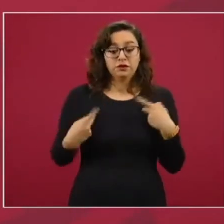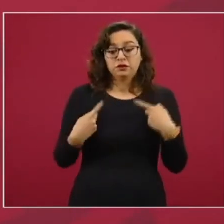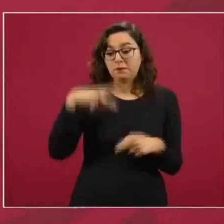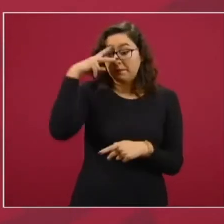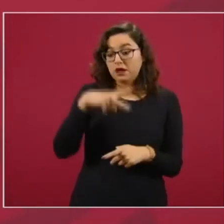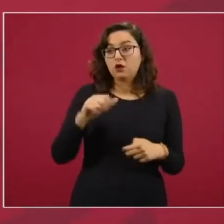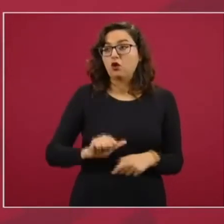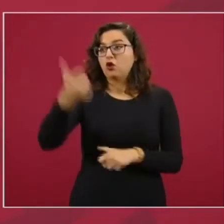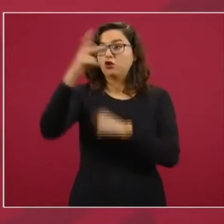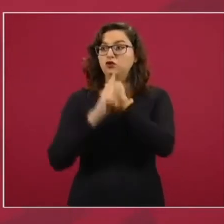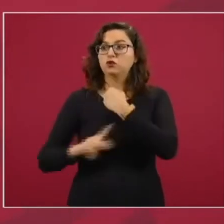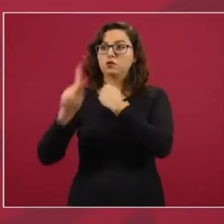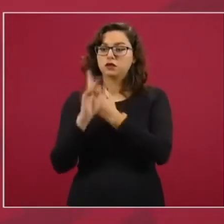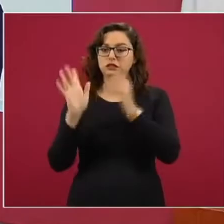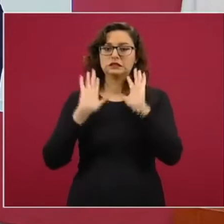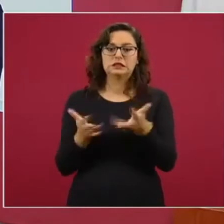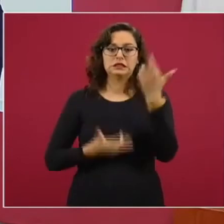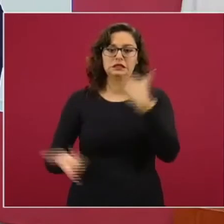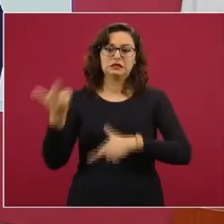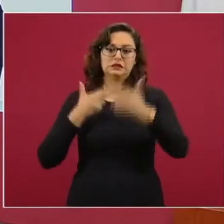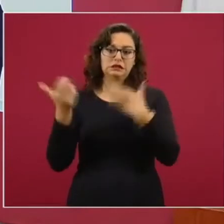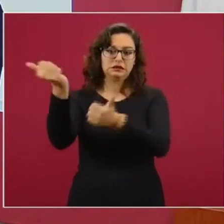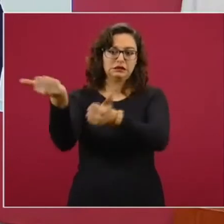esta fecha han sido